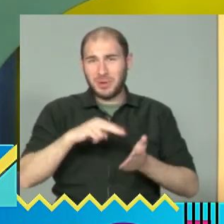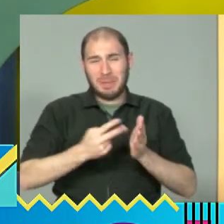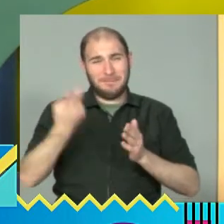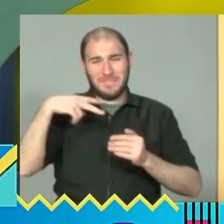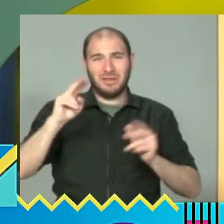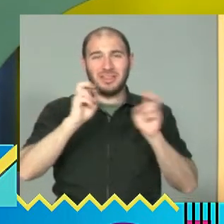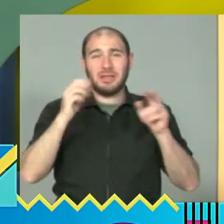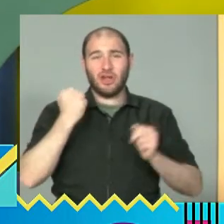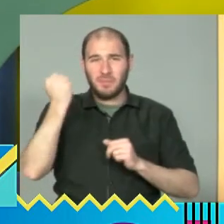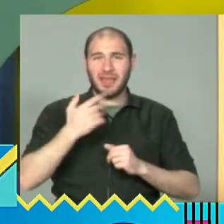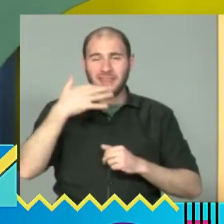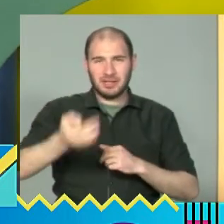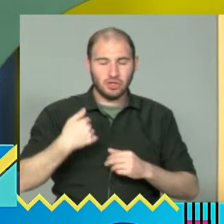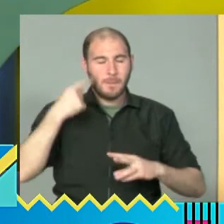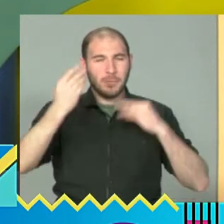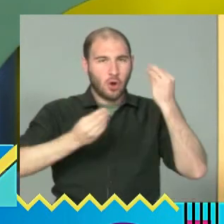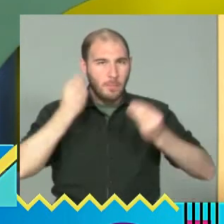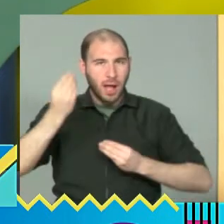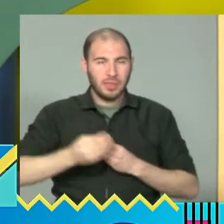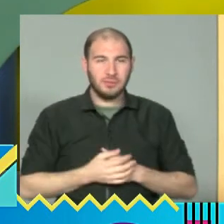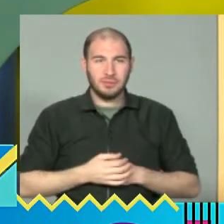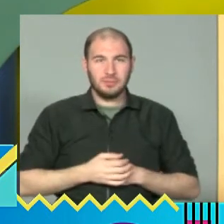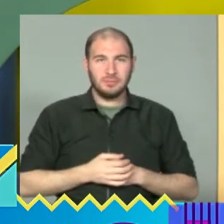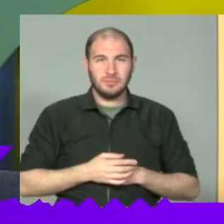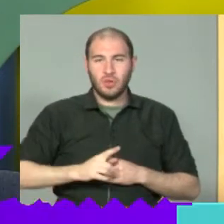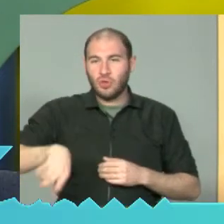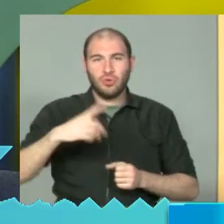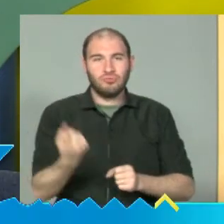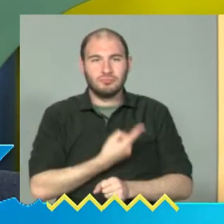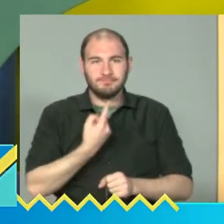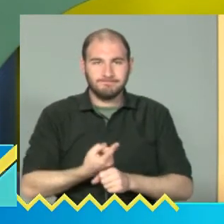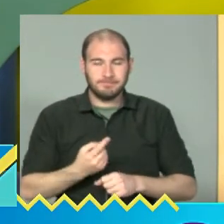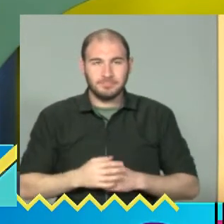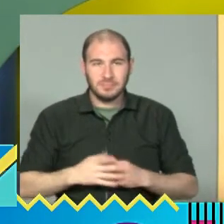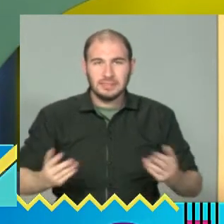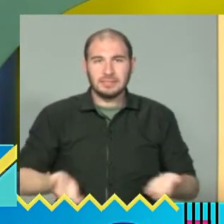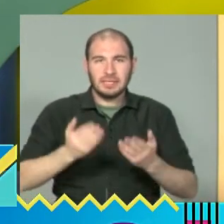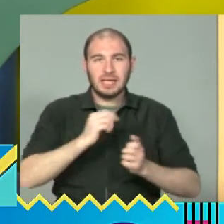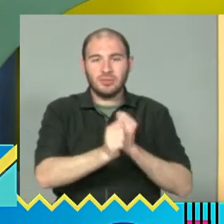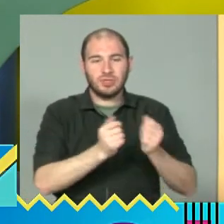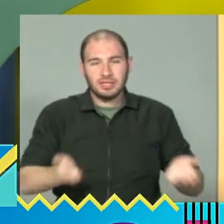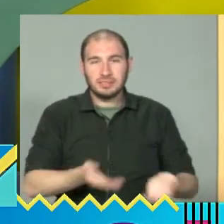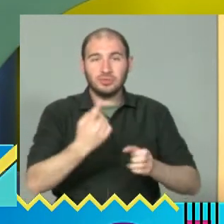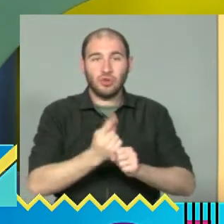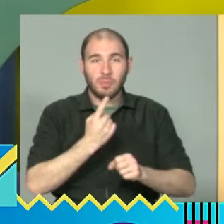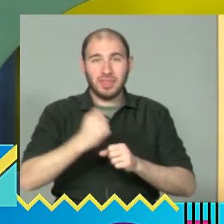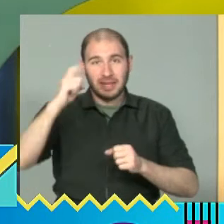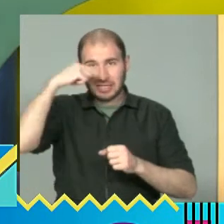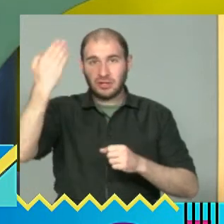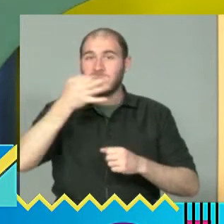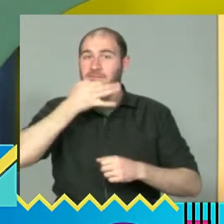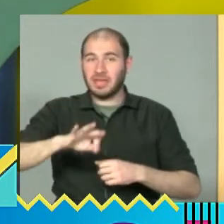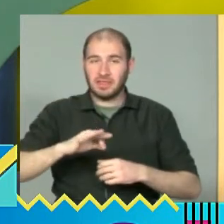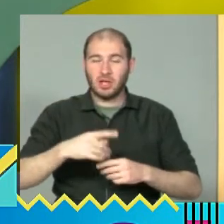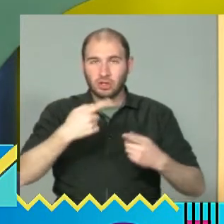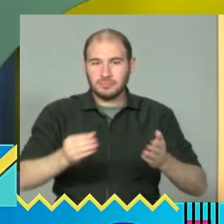problemas sobre la economía real. Y me preocupa enormemente que no podamos incentivar a la industria para exportar productos de